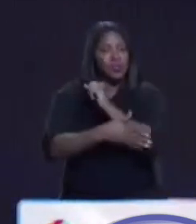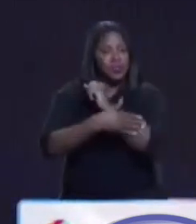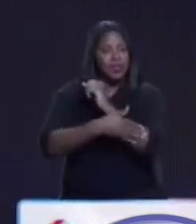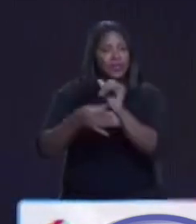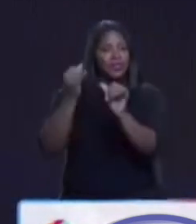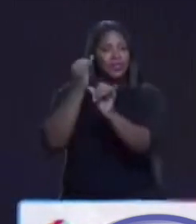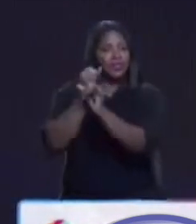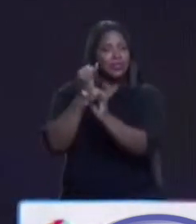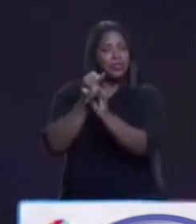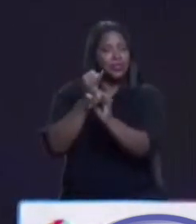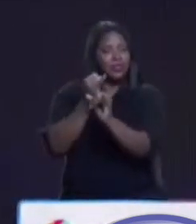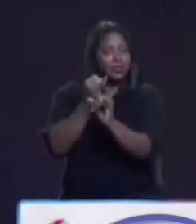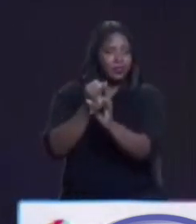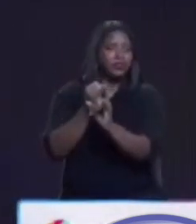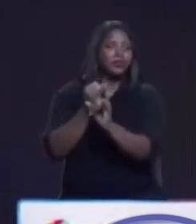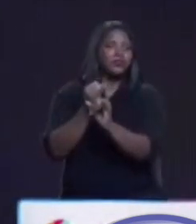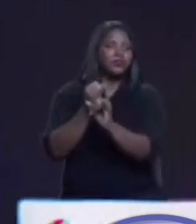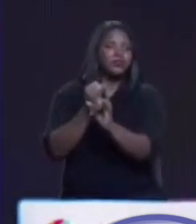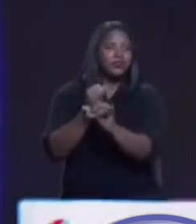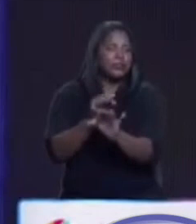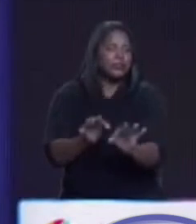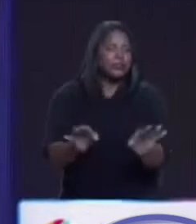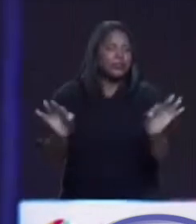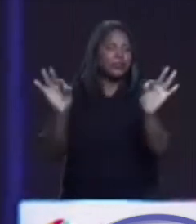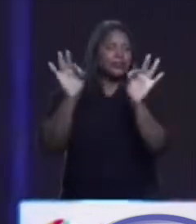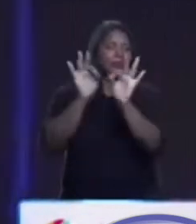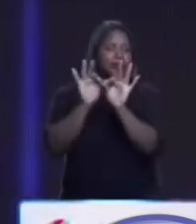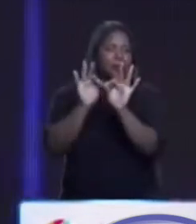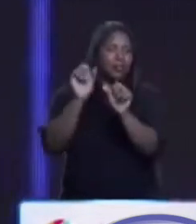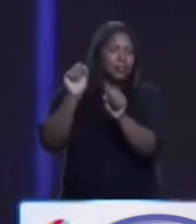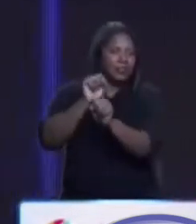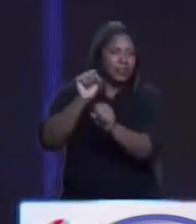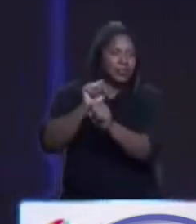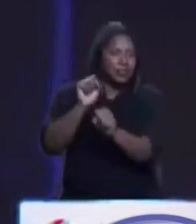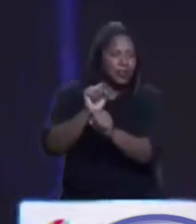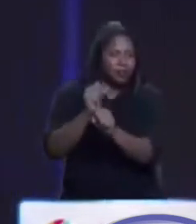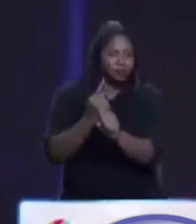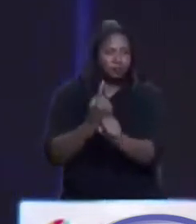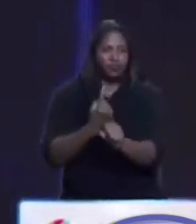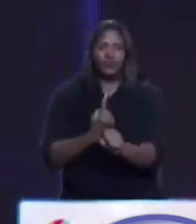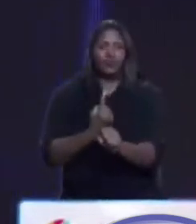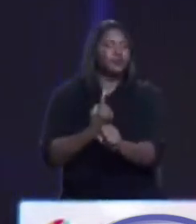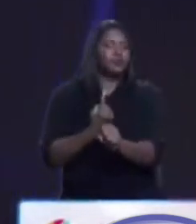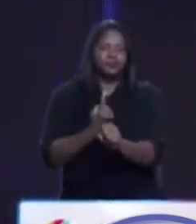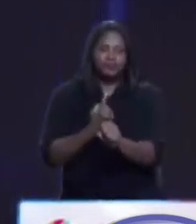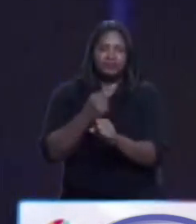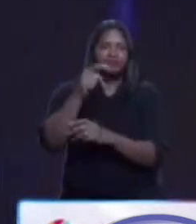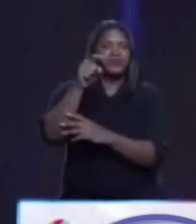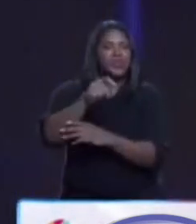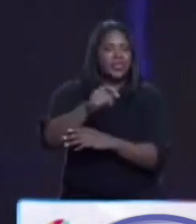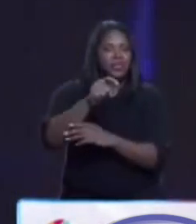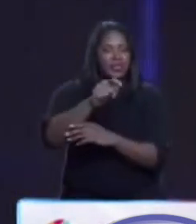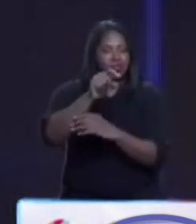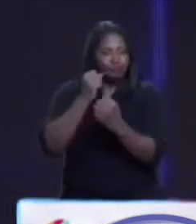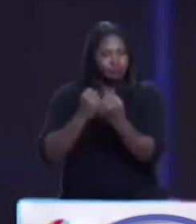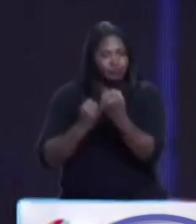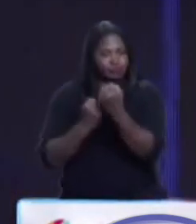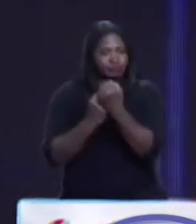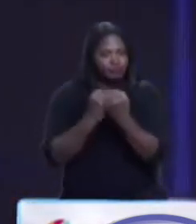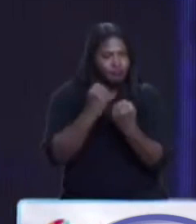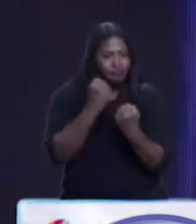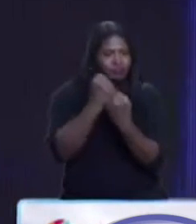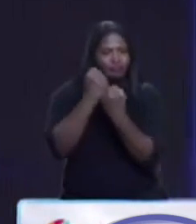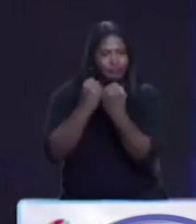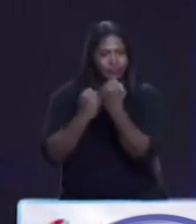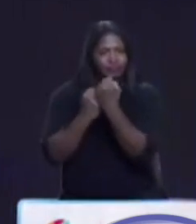instituciones. Pero esa gran tarea no la puedo realizar solo. Para eso necesito el apoyo de los